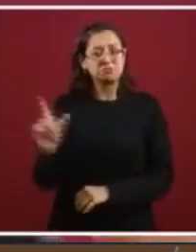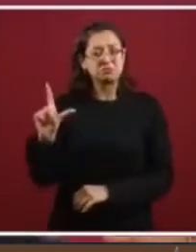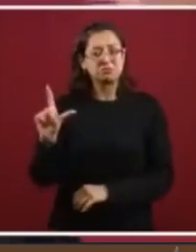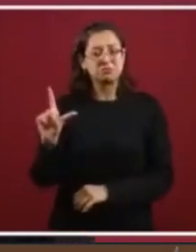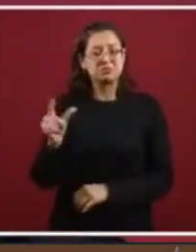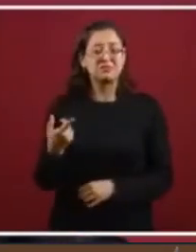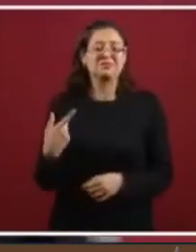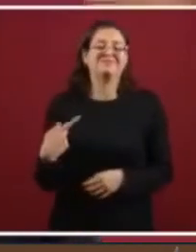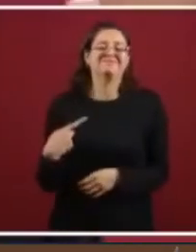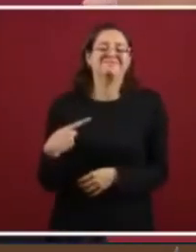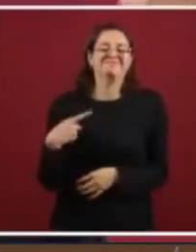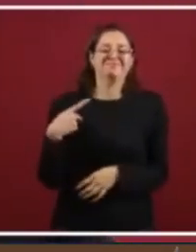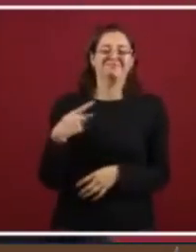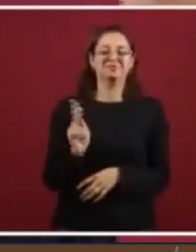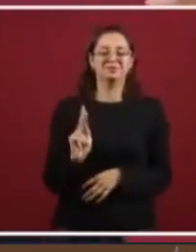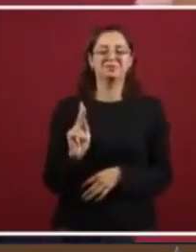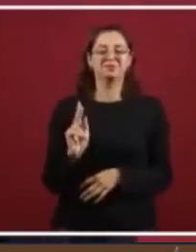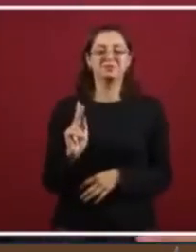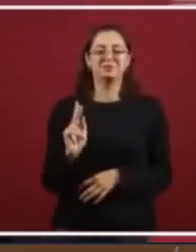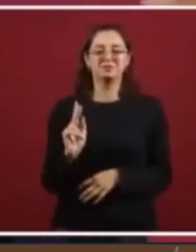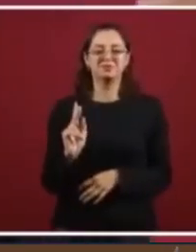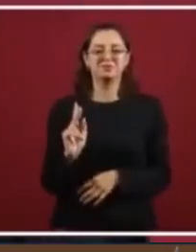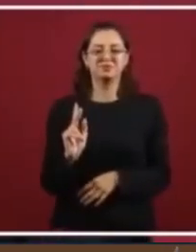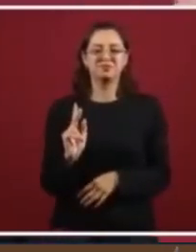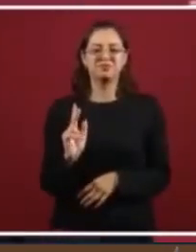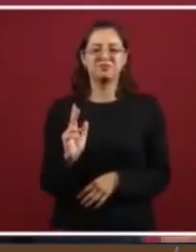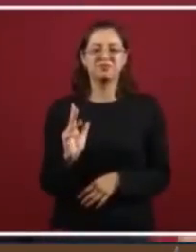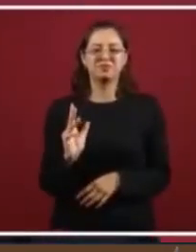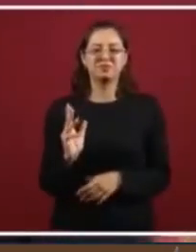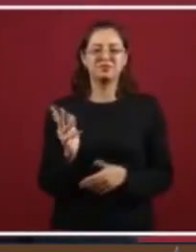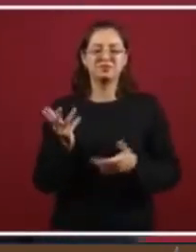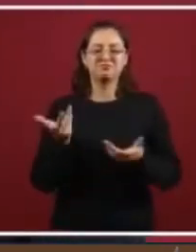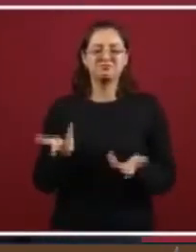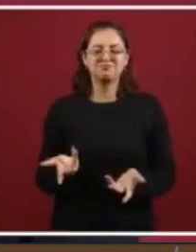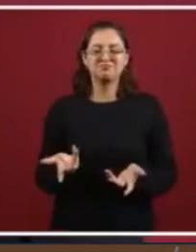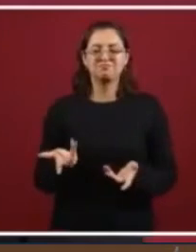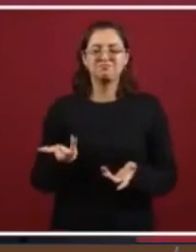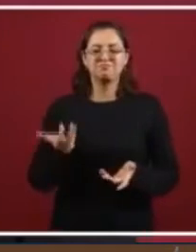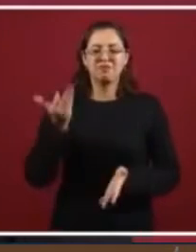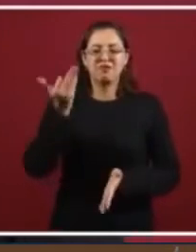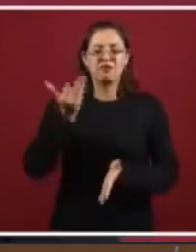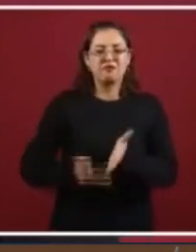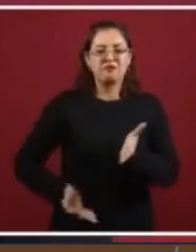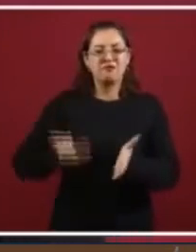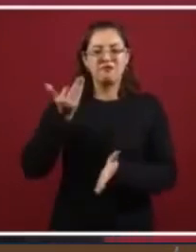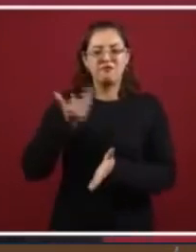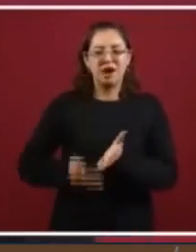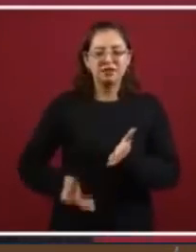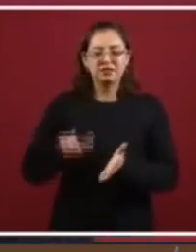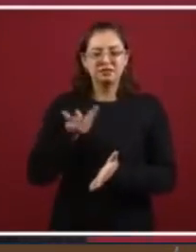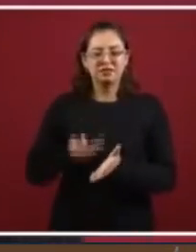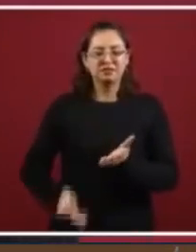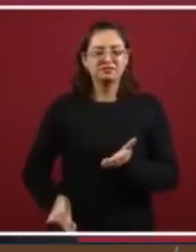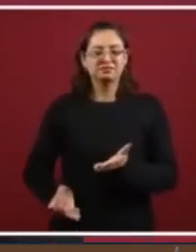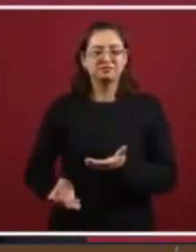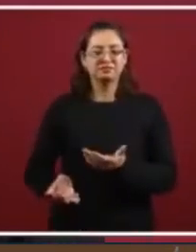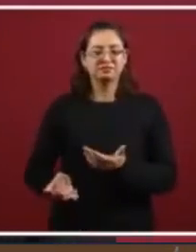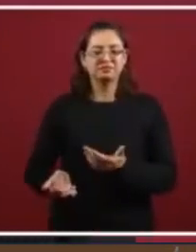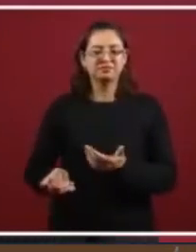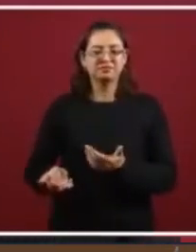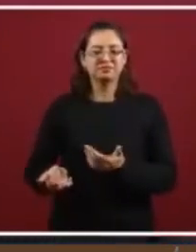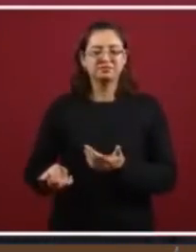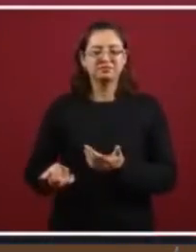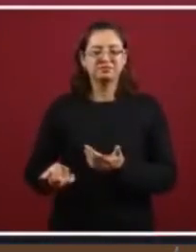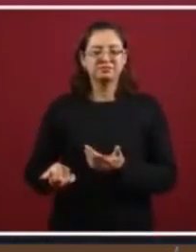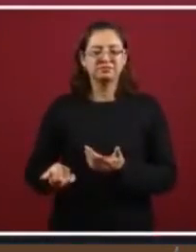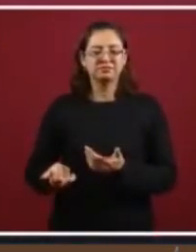pero hace falta que tengan más baños